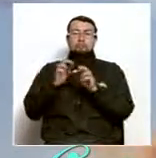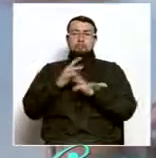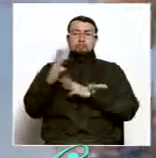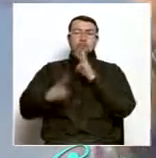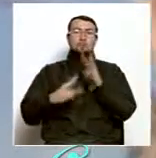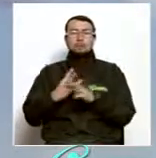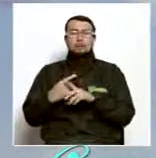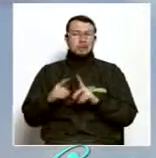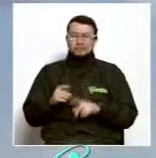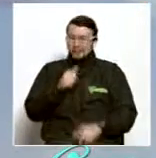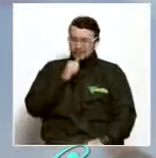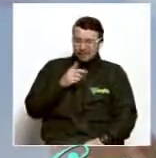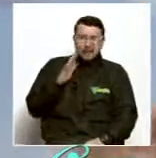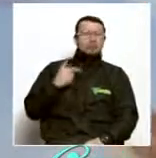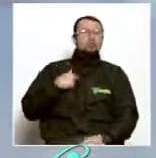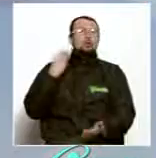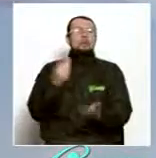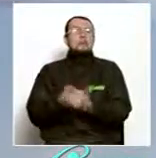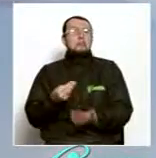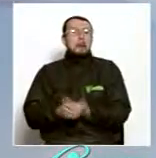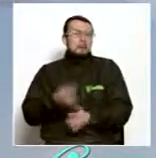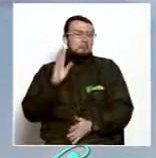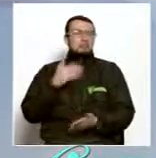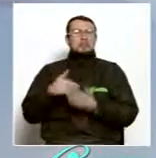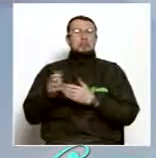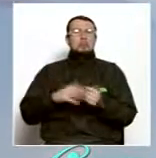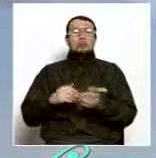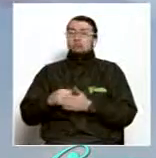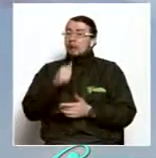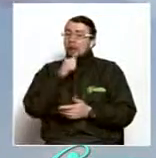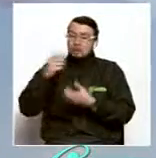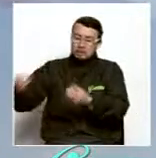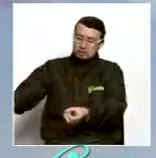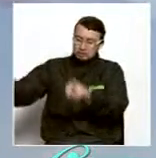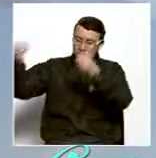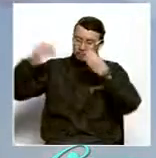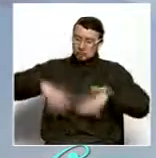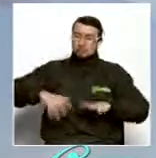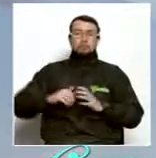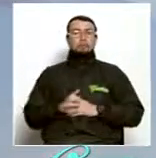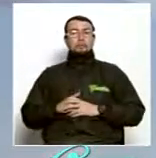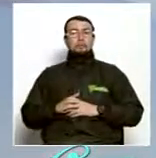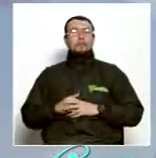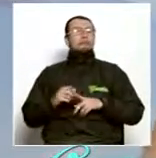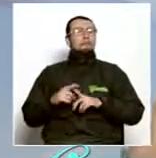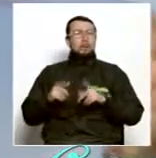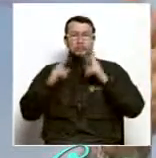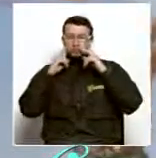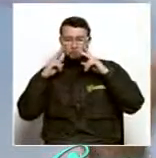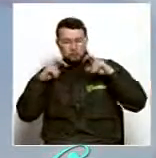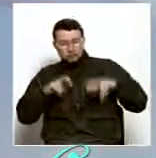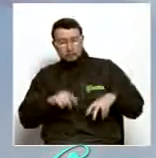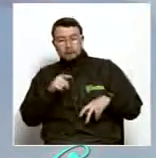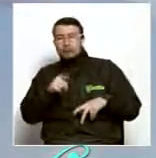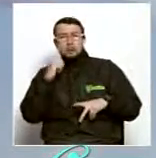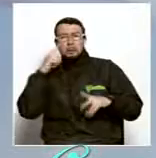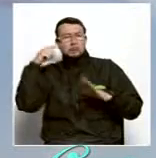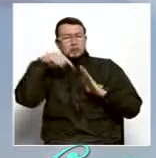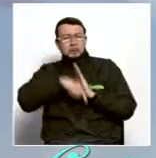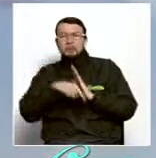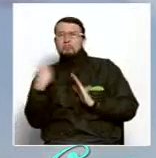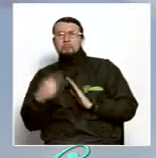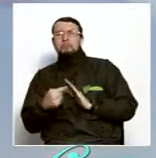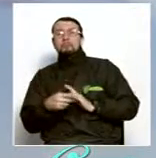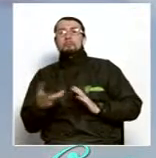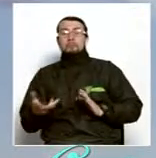¿no? Pues para eso yo pago servicios públicos, me tienen que traer agua. Pero uno no analiza qué hay más allá de eso.